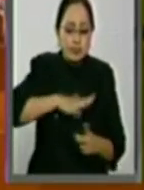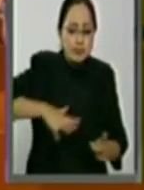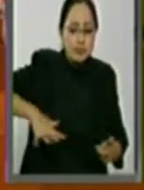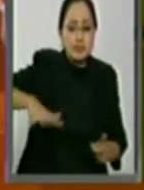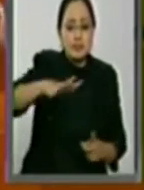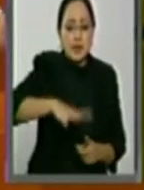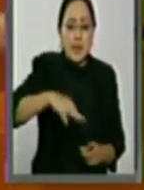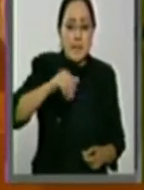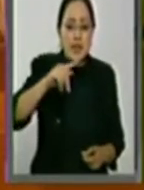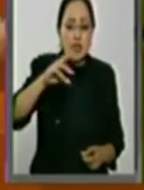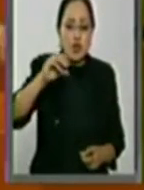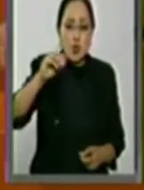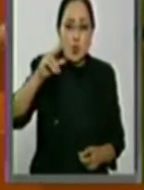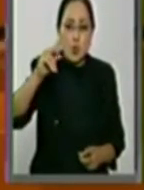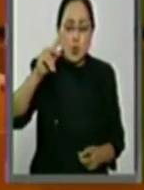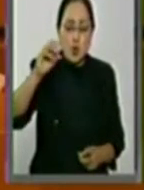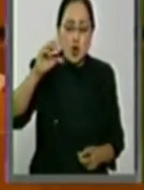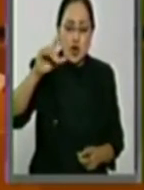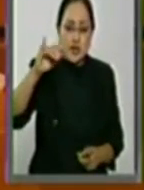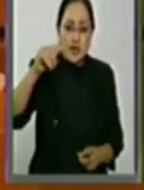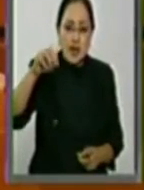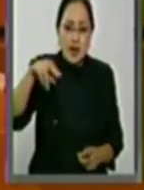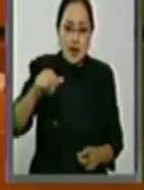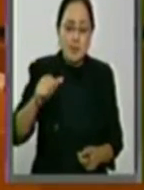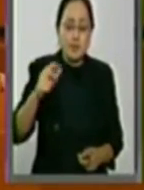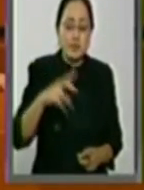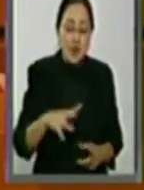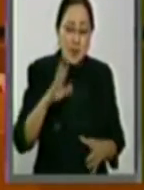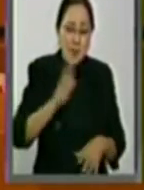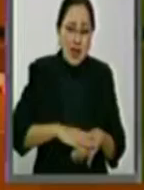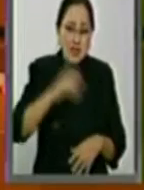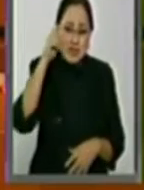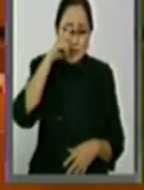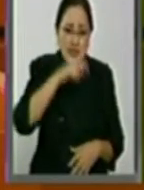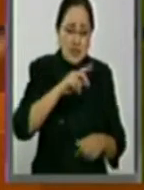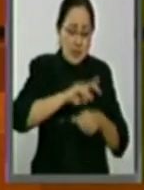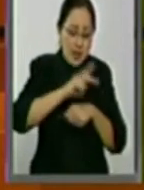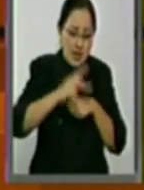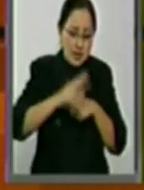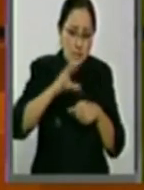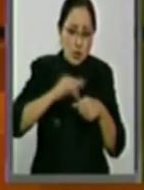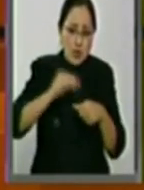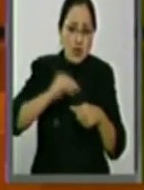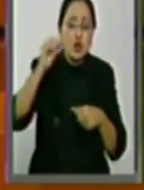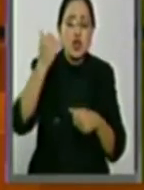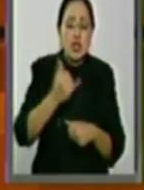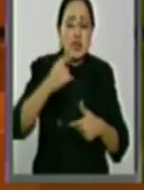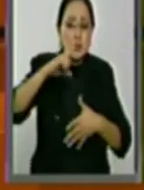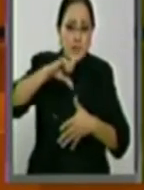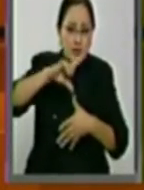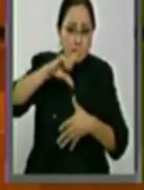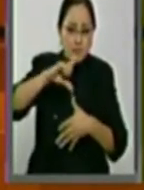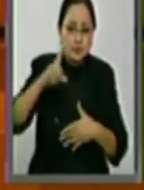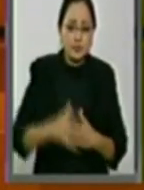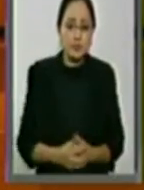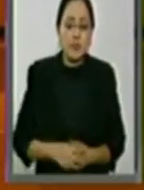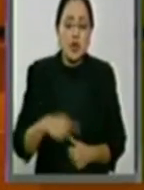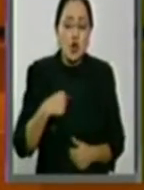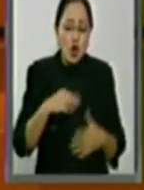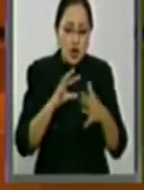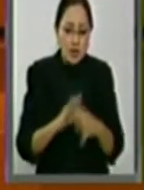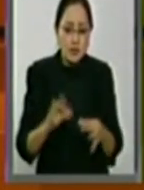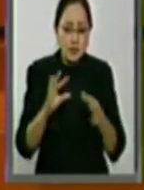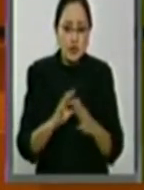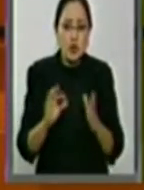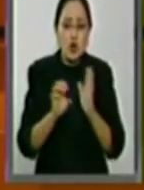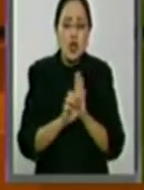solo más grande, más compleja de todo el país y de América Latina. Y permítanme dar un ejemplo de por